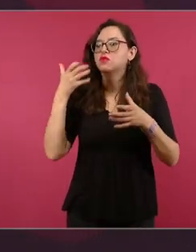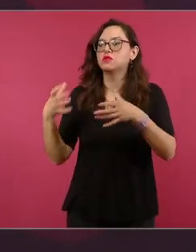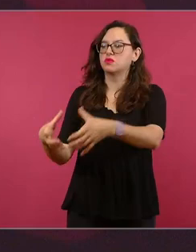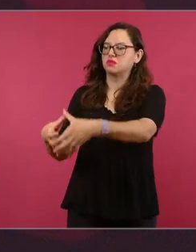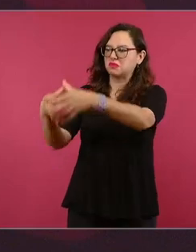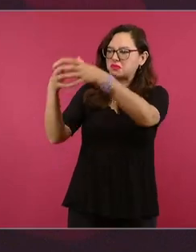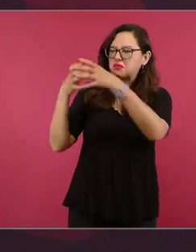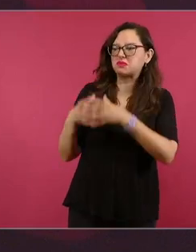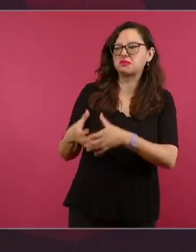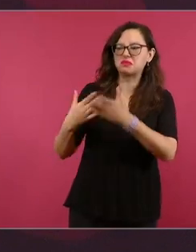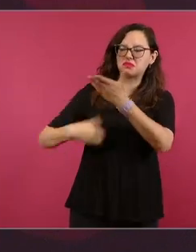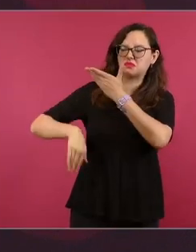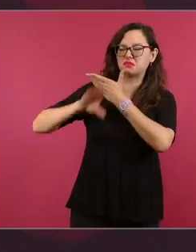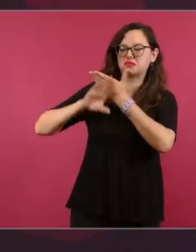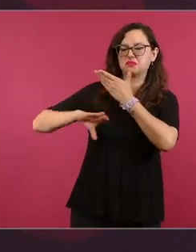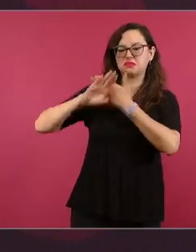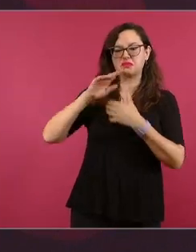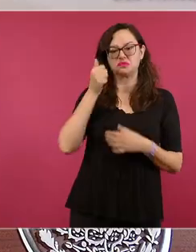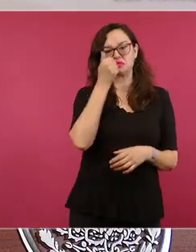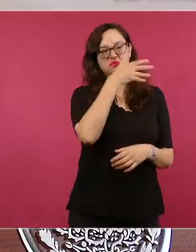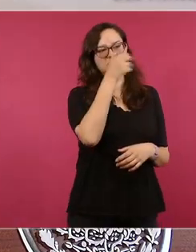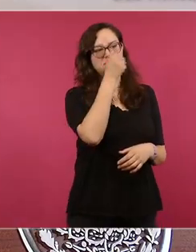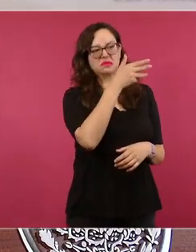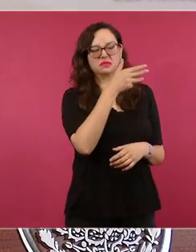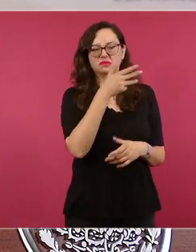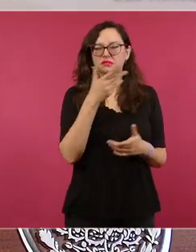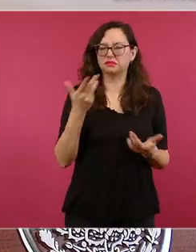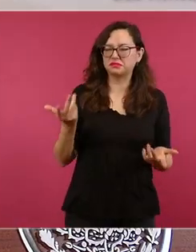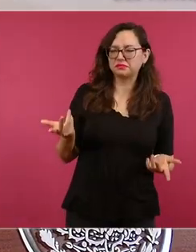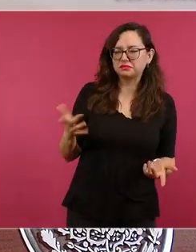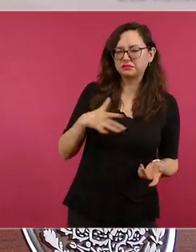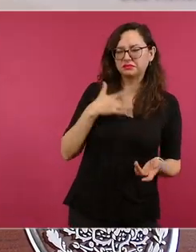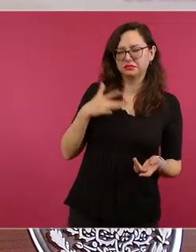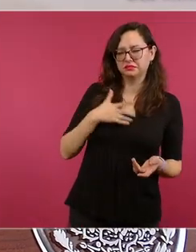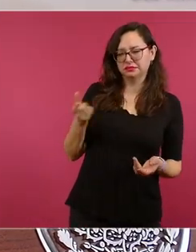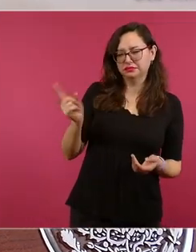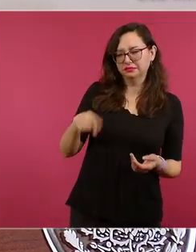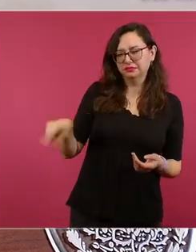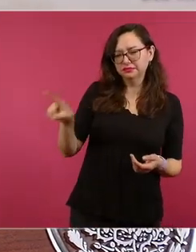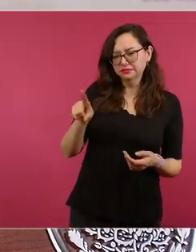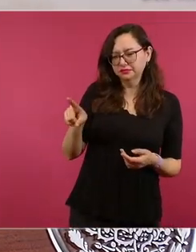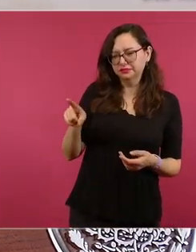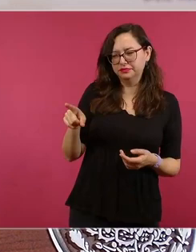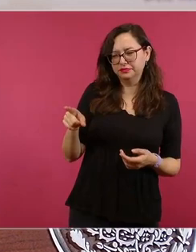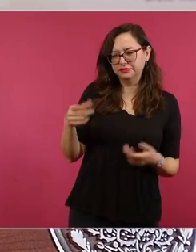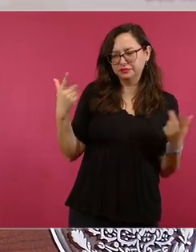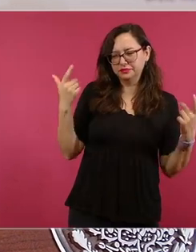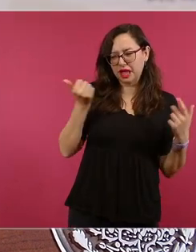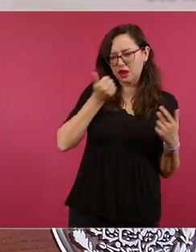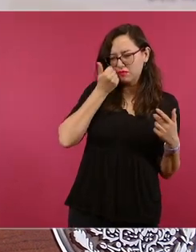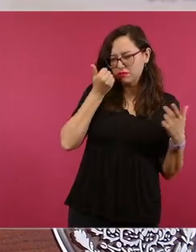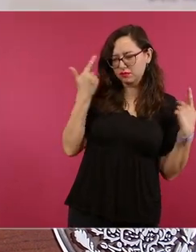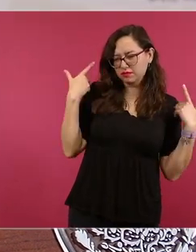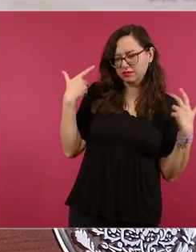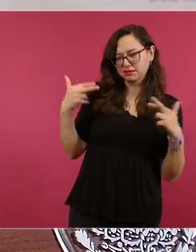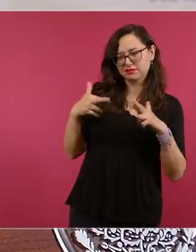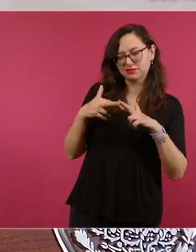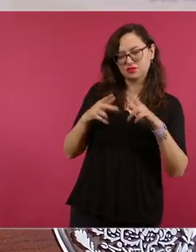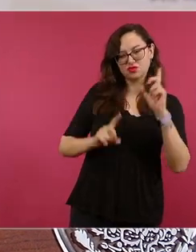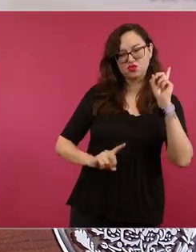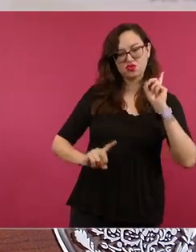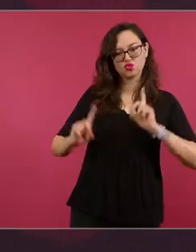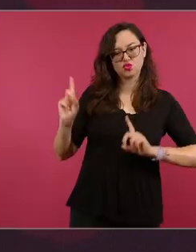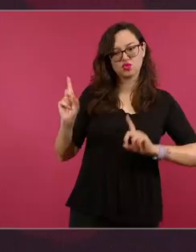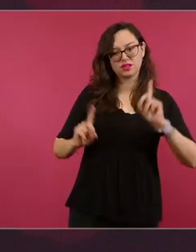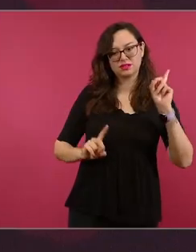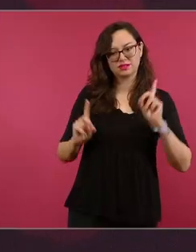quienes posiblemente no son ni maestros ni estudiantes, a tirar bombas aquí al palacio.